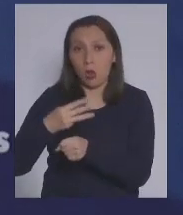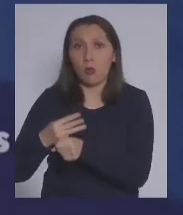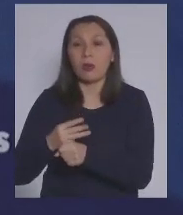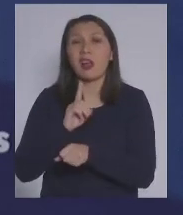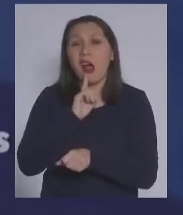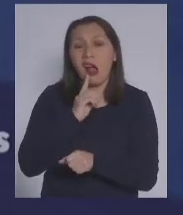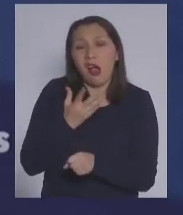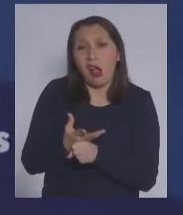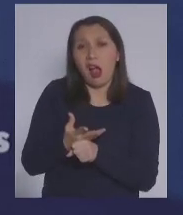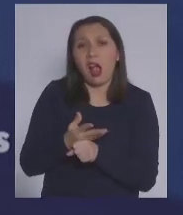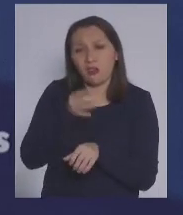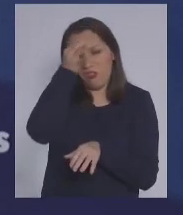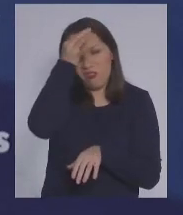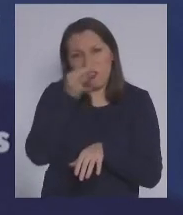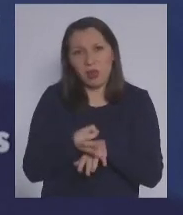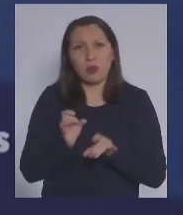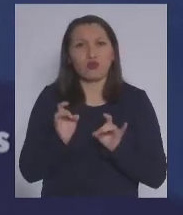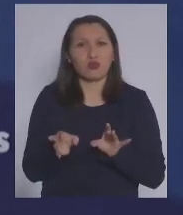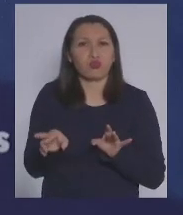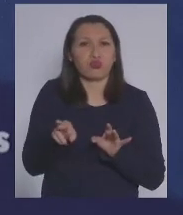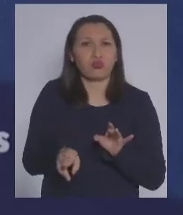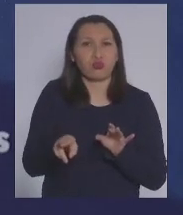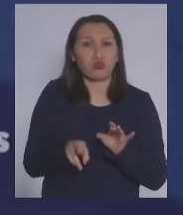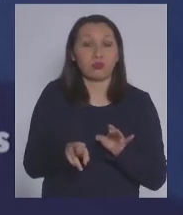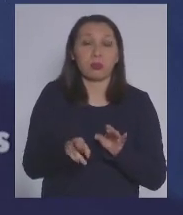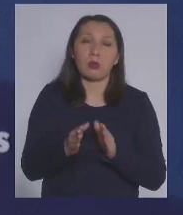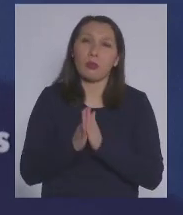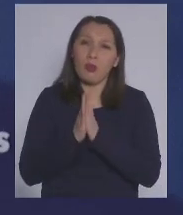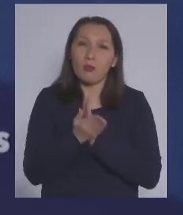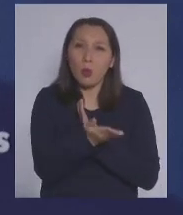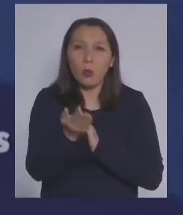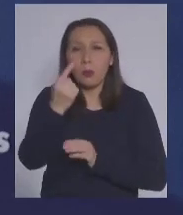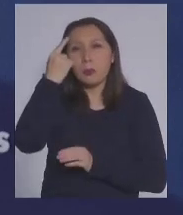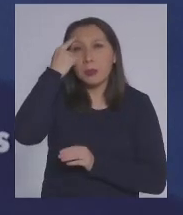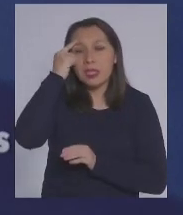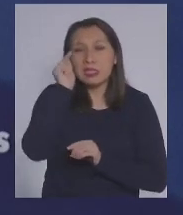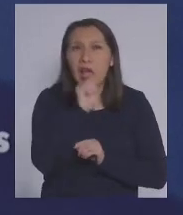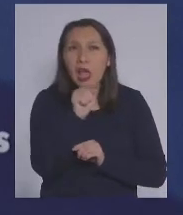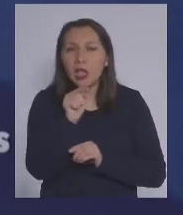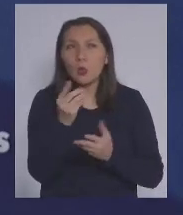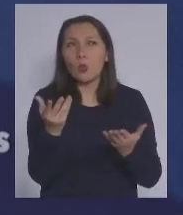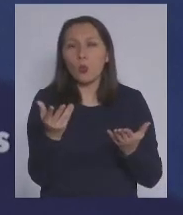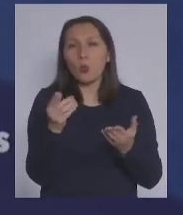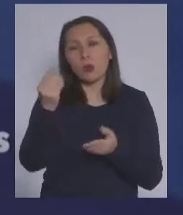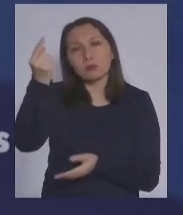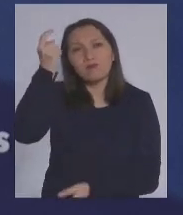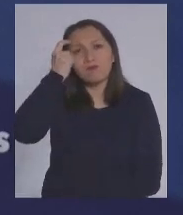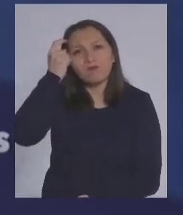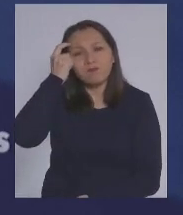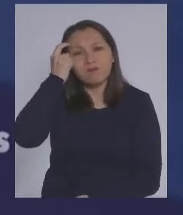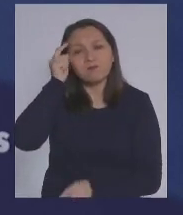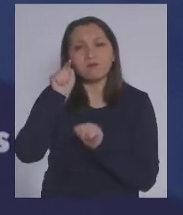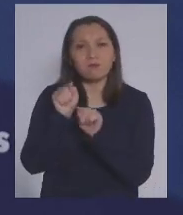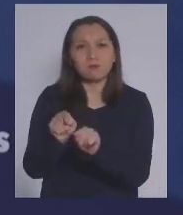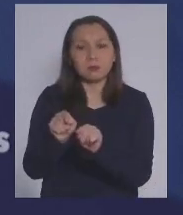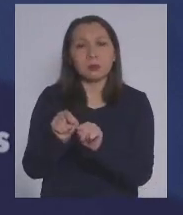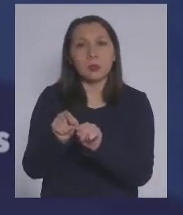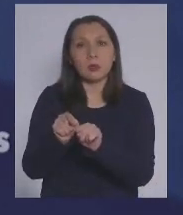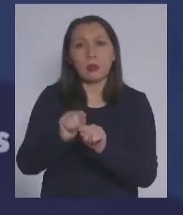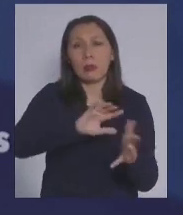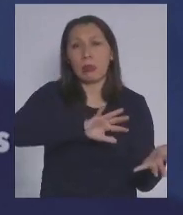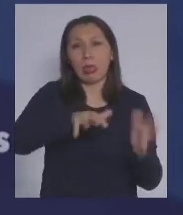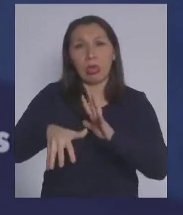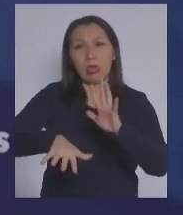tienen enfermedades crónicas por favor piensen en aquello piensen que al hacer